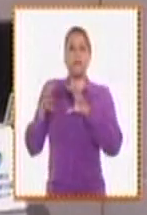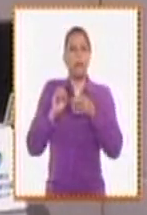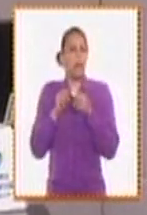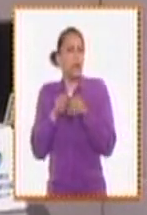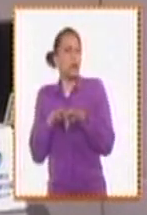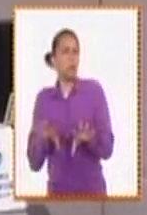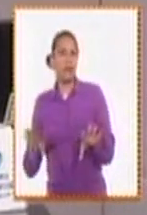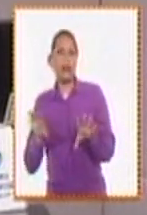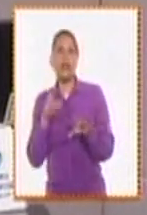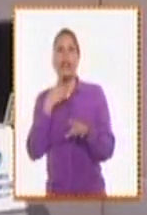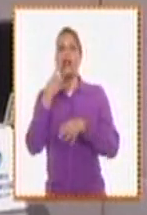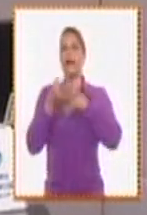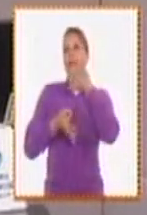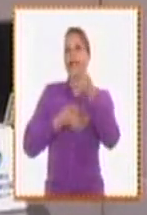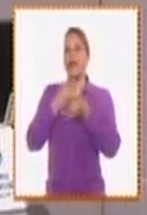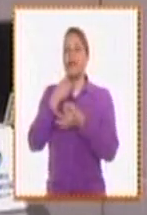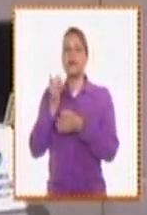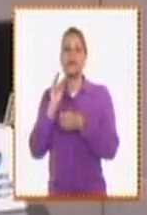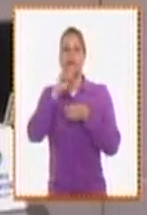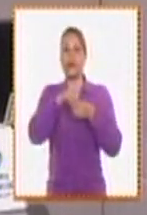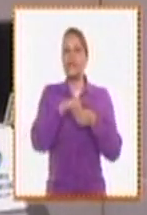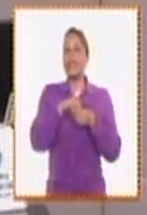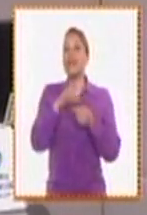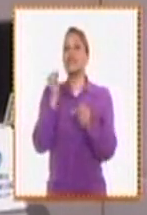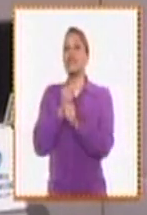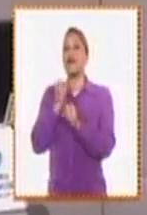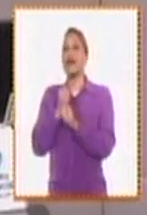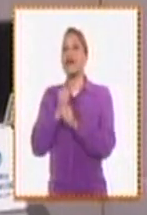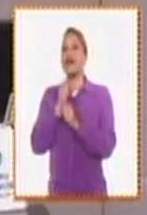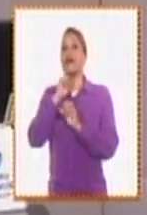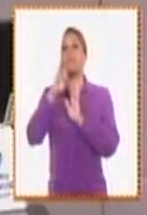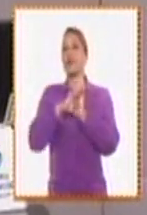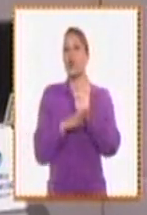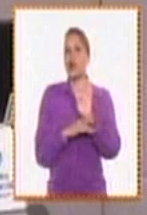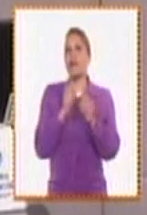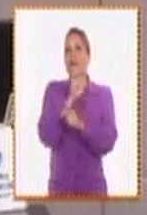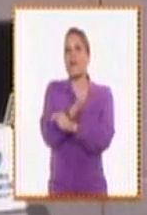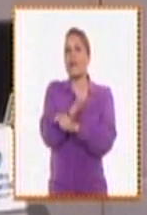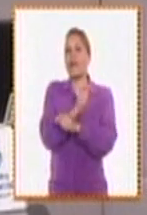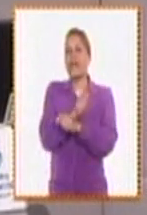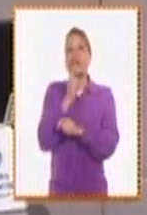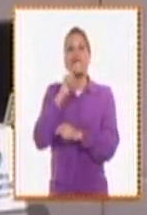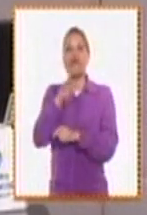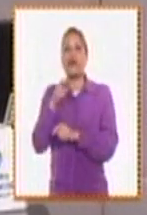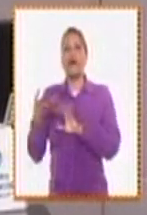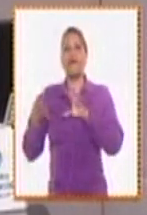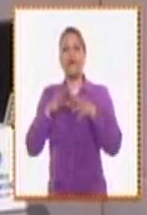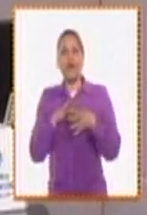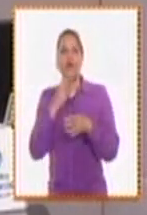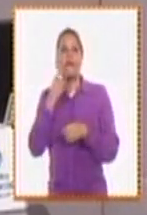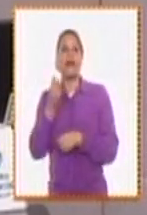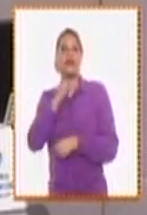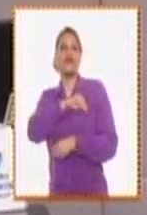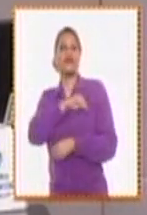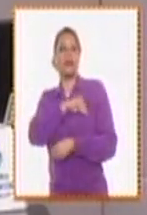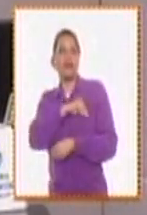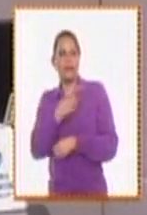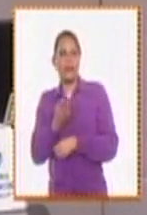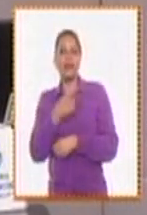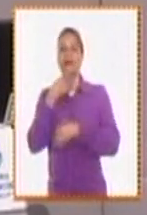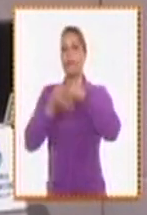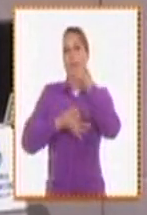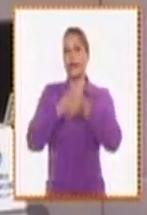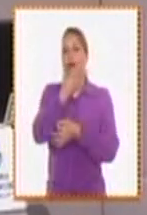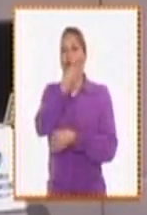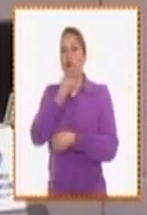de manera, no como un parche, trabajar el programa educativo y buscar todas las herramientas para fomentar esos sentimientos y esa cultura